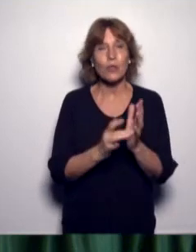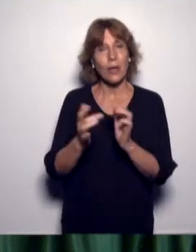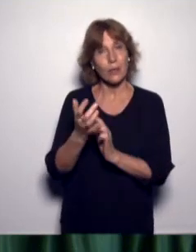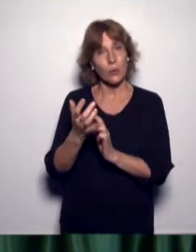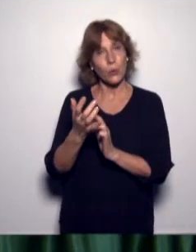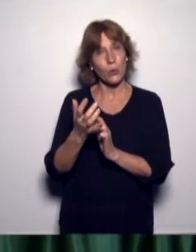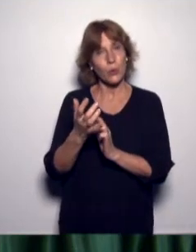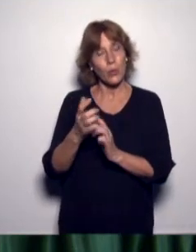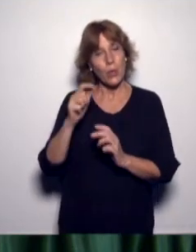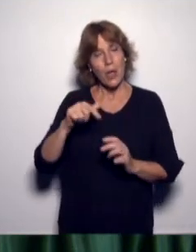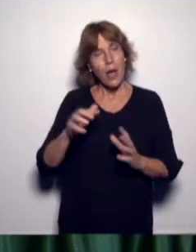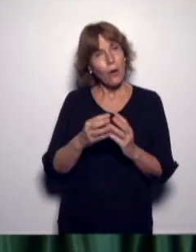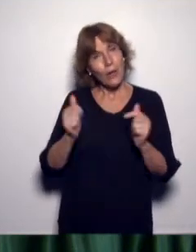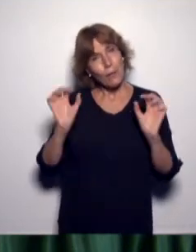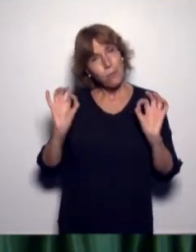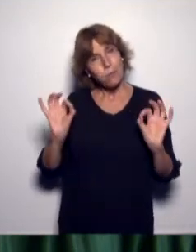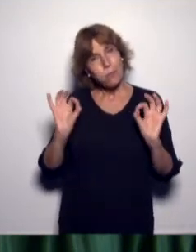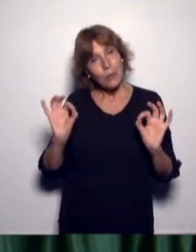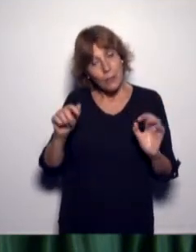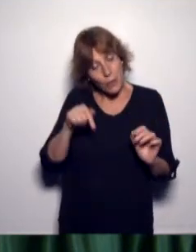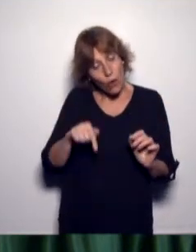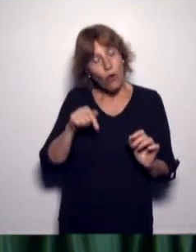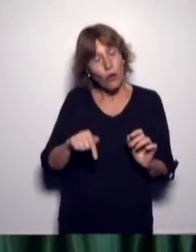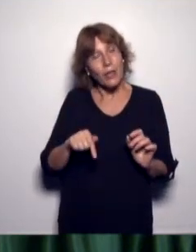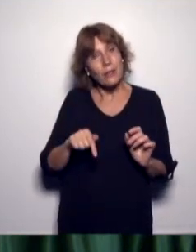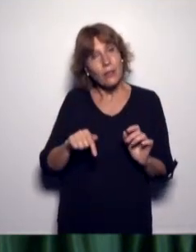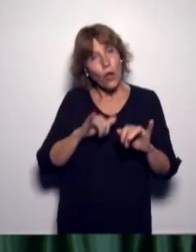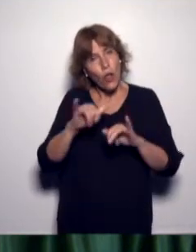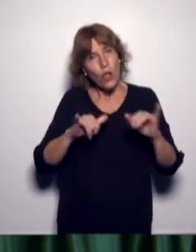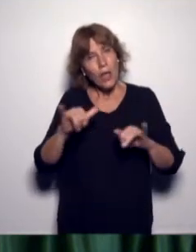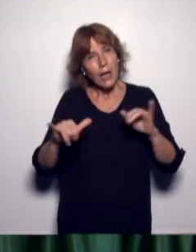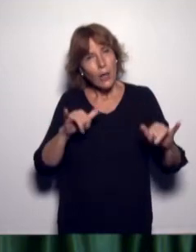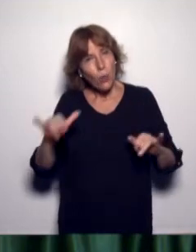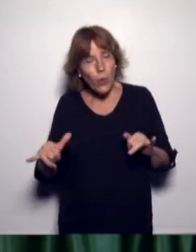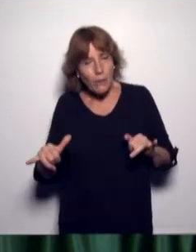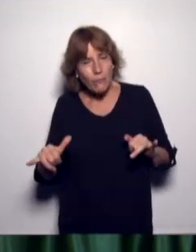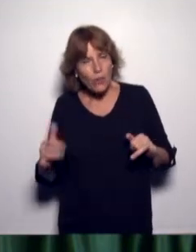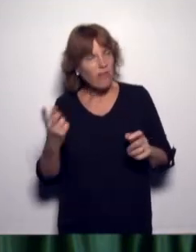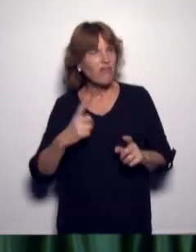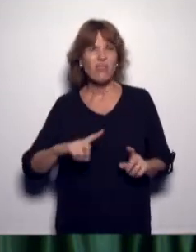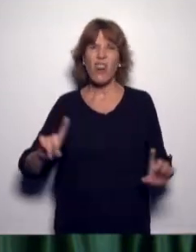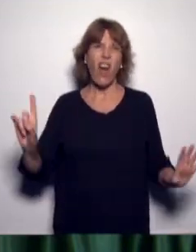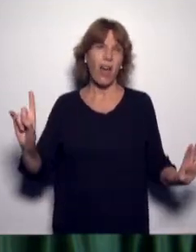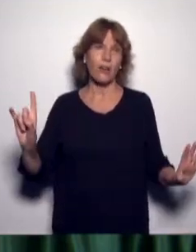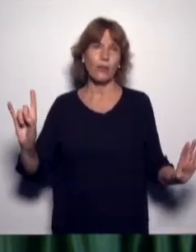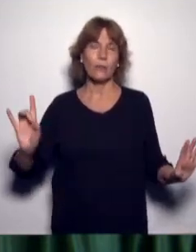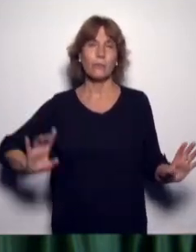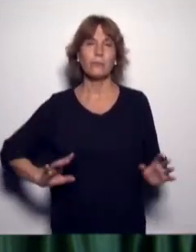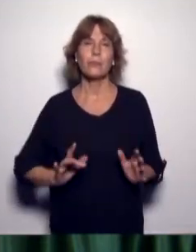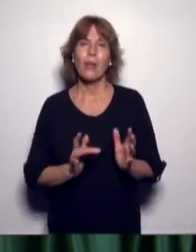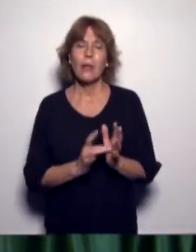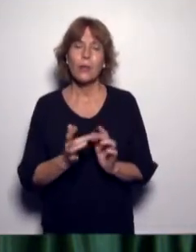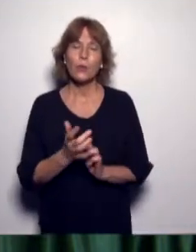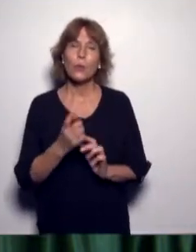Termino con esto, que es como termina hoy el Evangelio, de esto tan raro, ¿no?